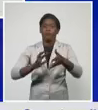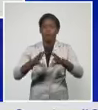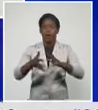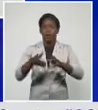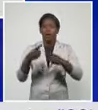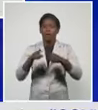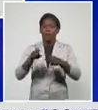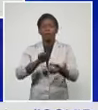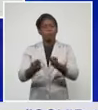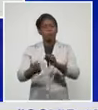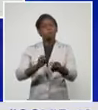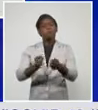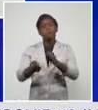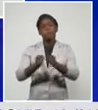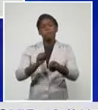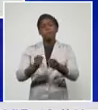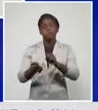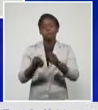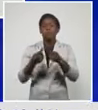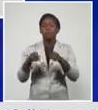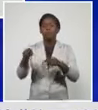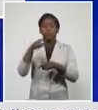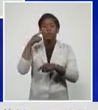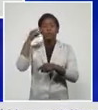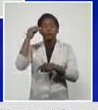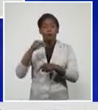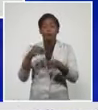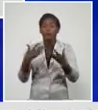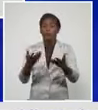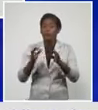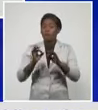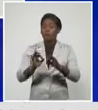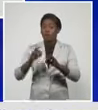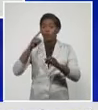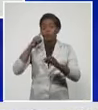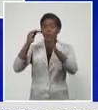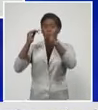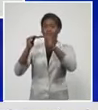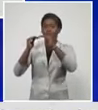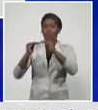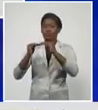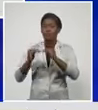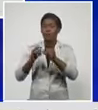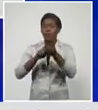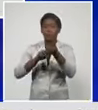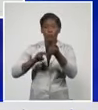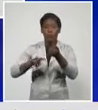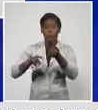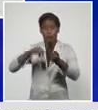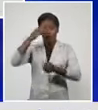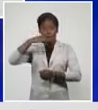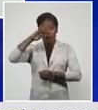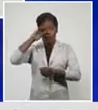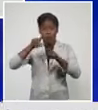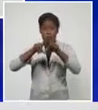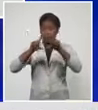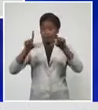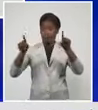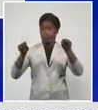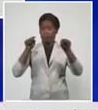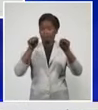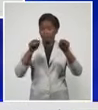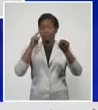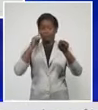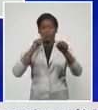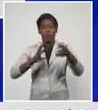embargo, ustedes ven cómo se posiciona en el tercer lugar como provincia del país en la incidencia.